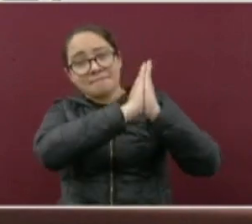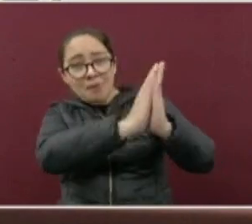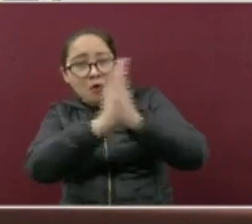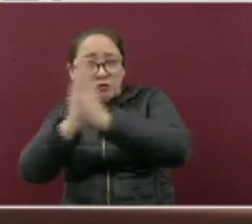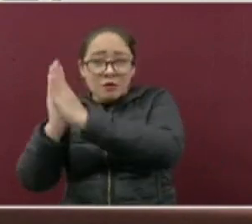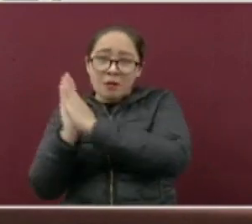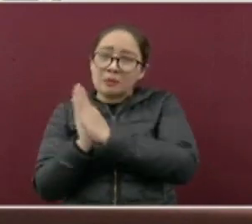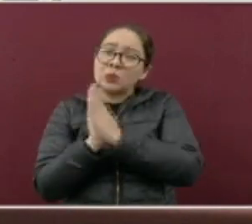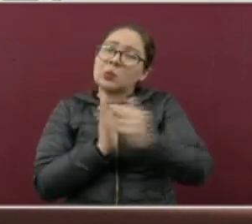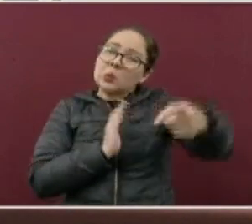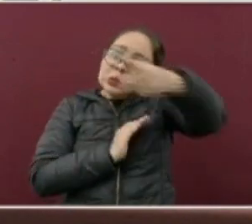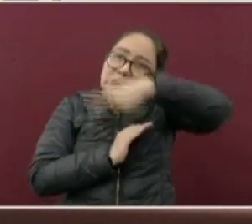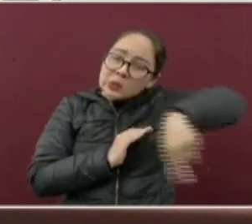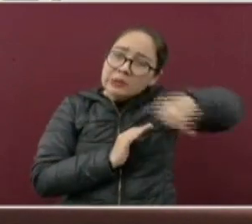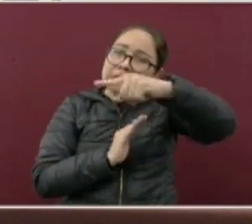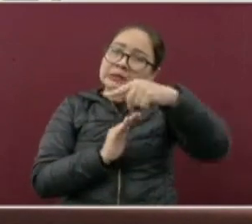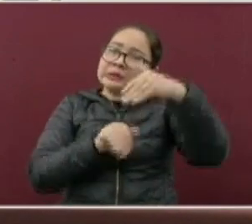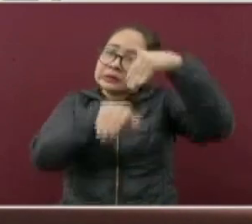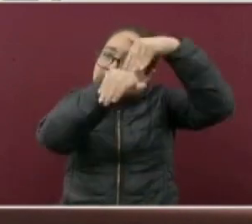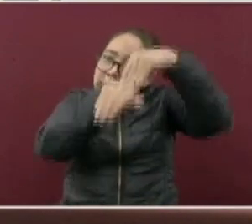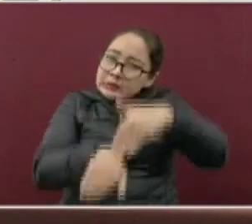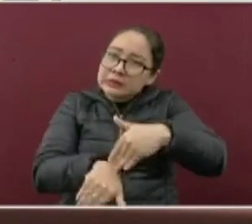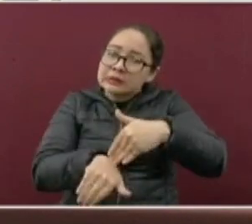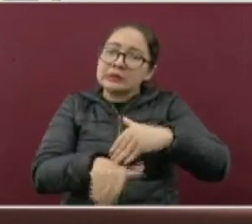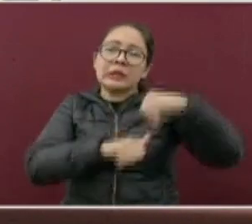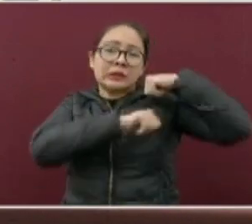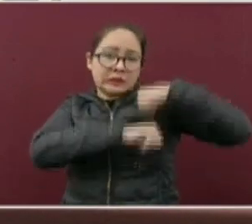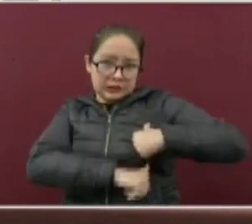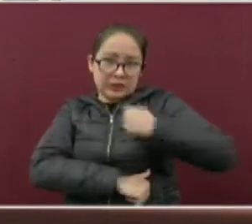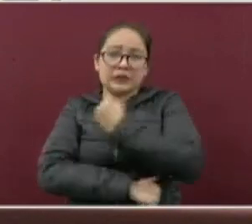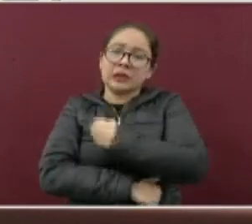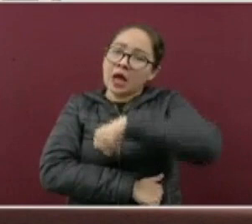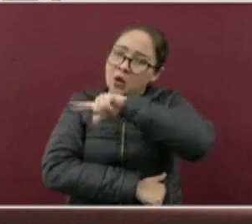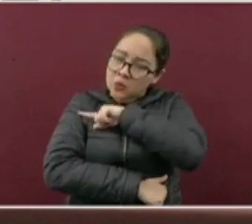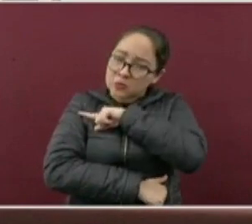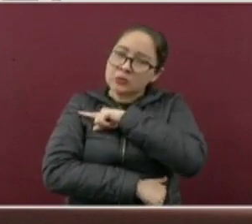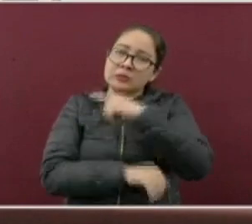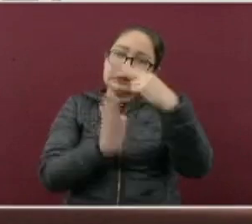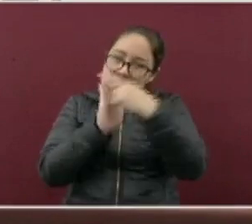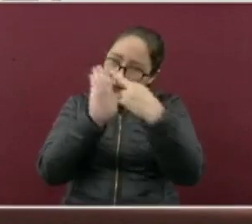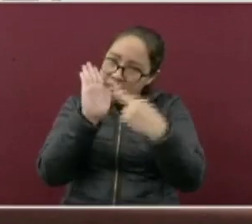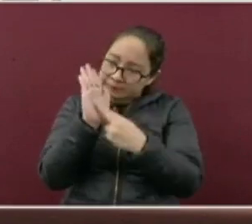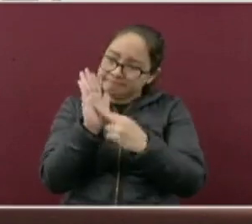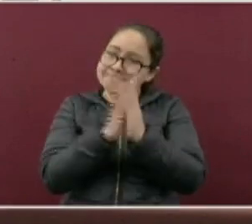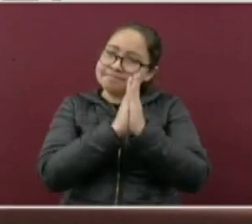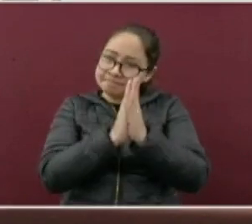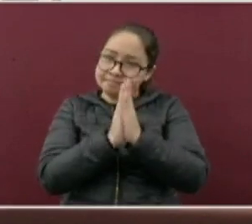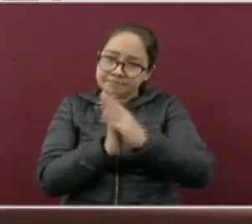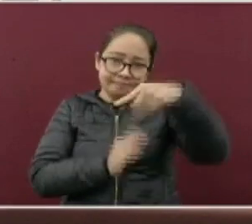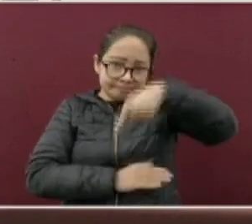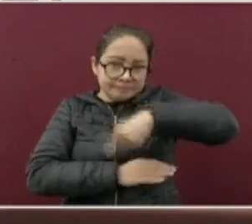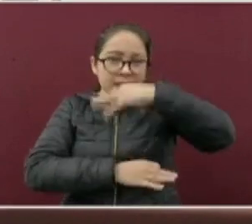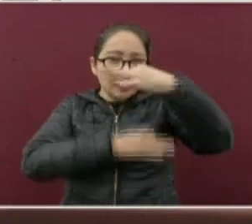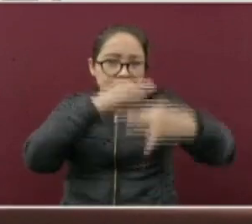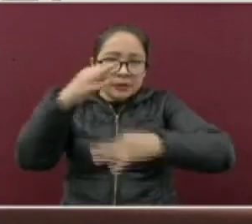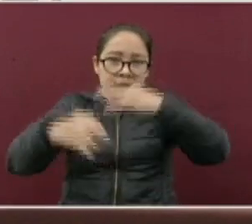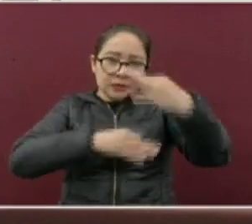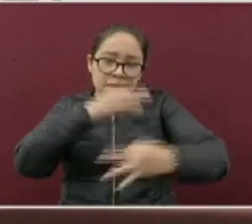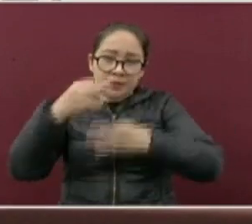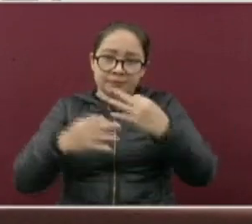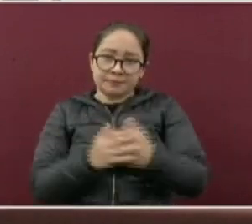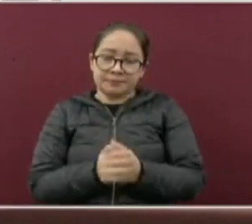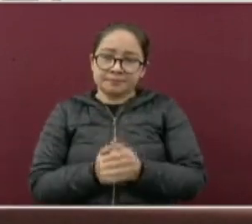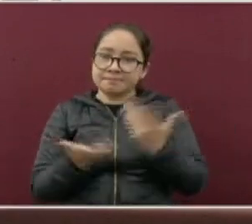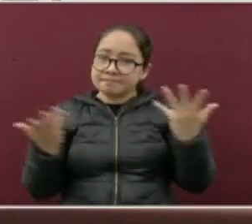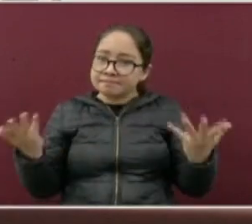hacer caso a las disposiciones que damos a conocer en este espacio. Esta tarde la